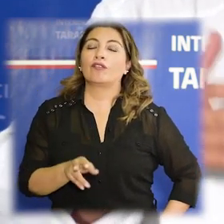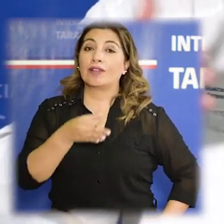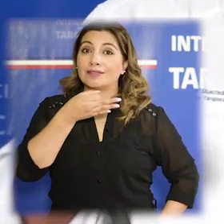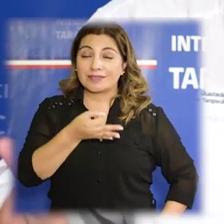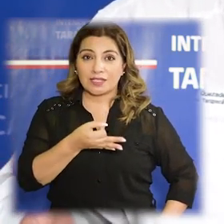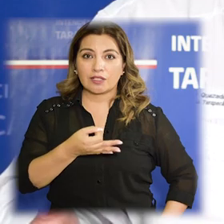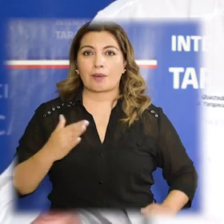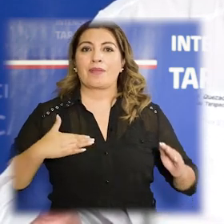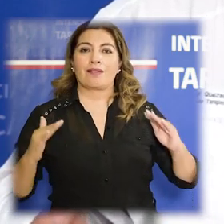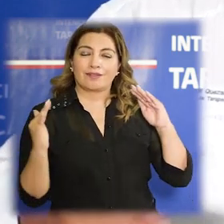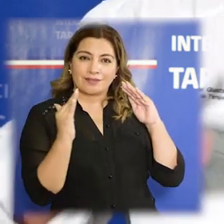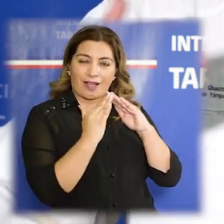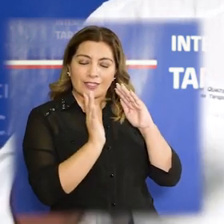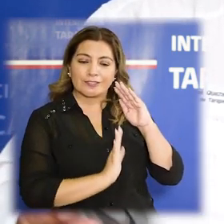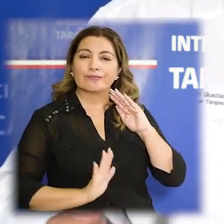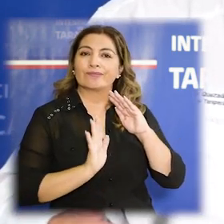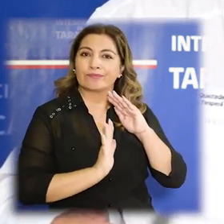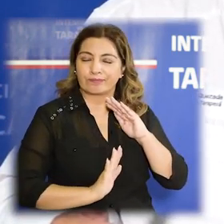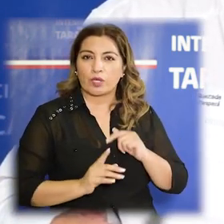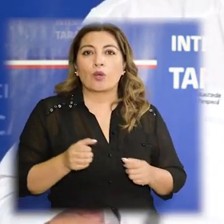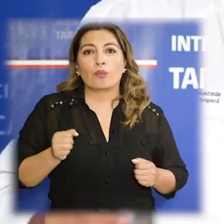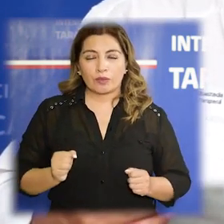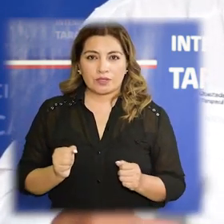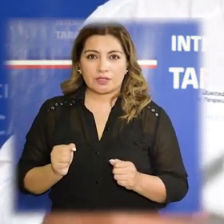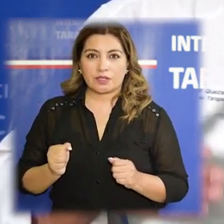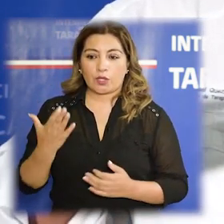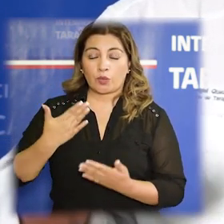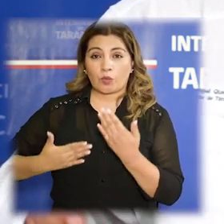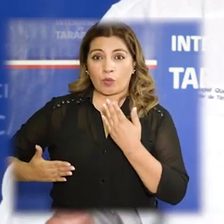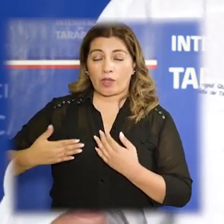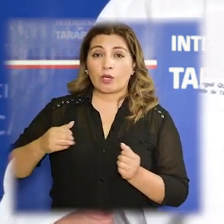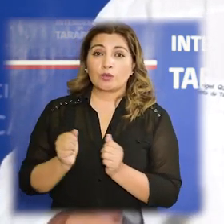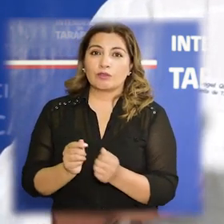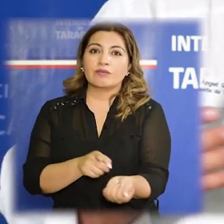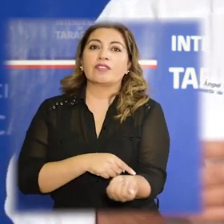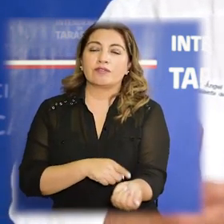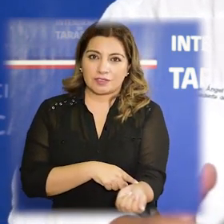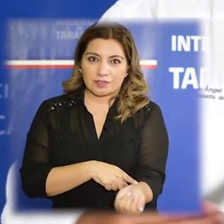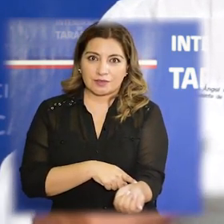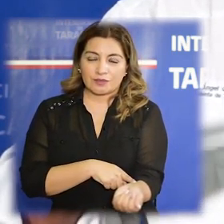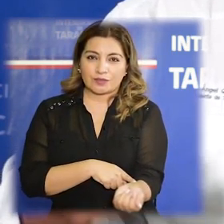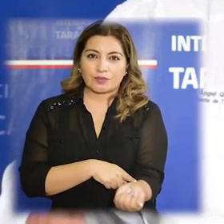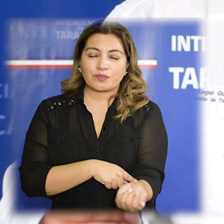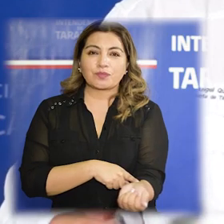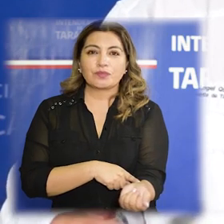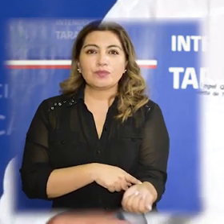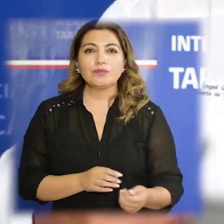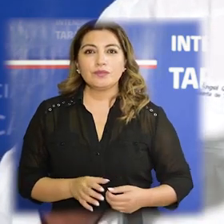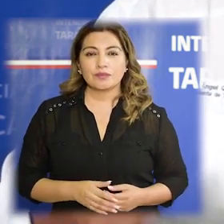el aislamiento social, en que seamos capaces de resguardarnos en nuestro hogar, resguardar a nuestra gente, a